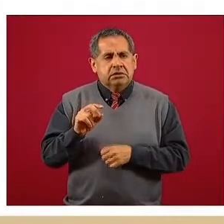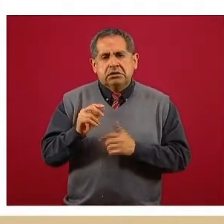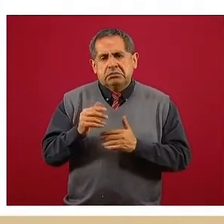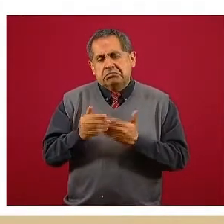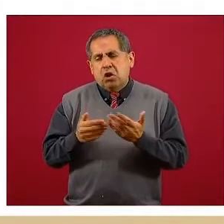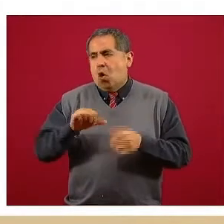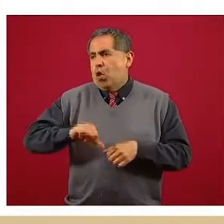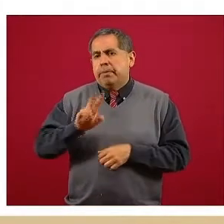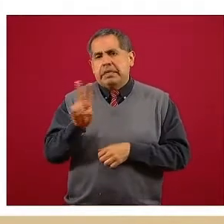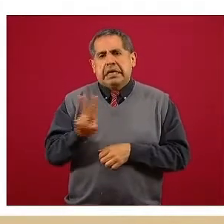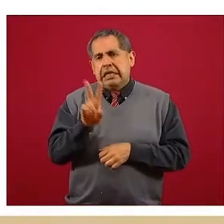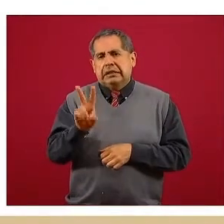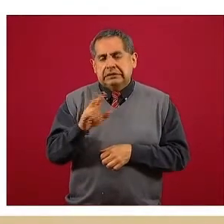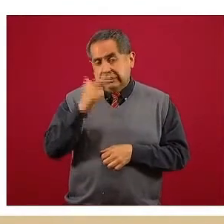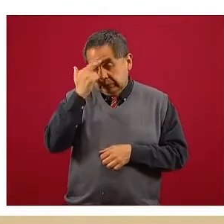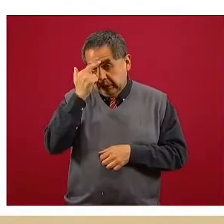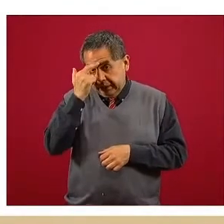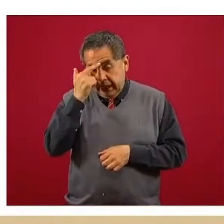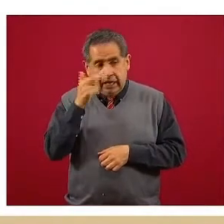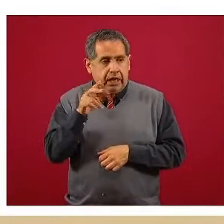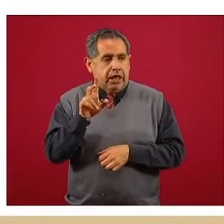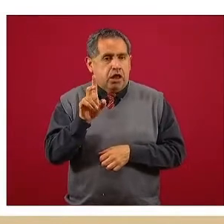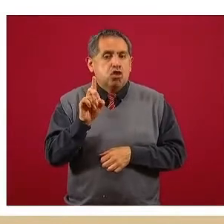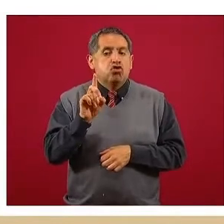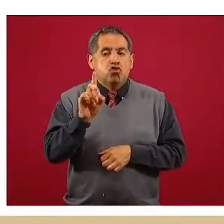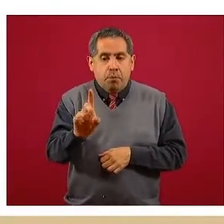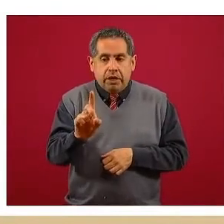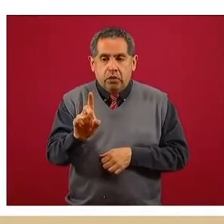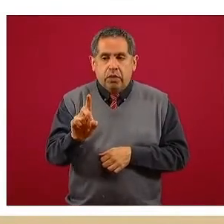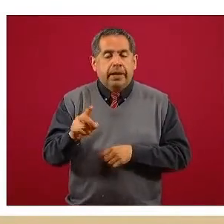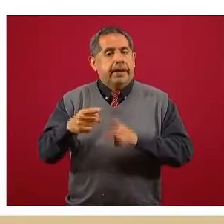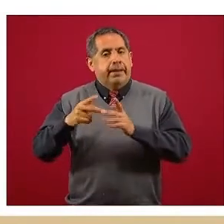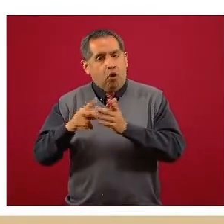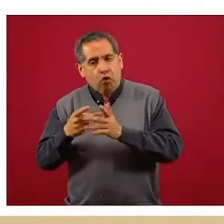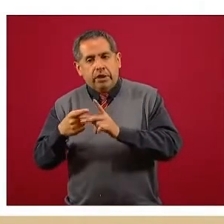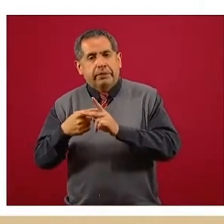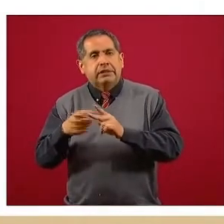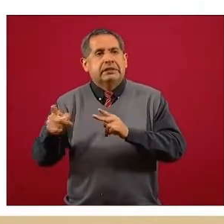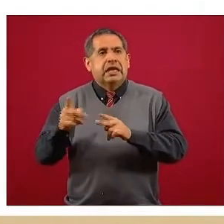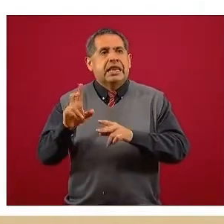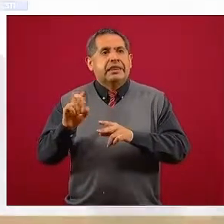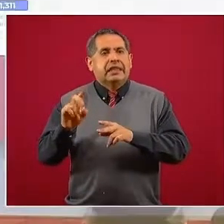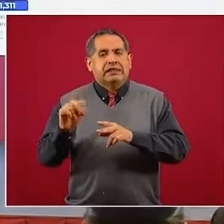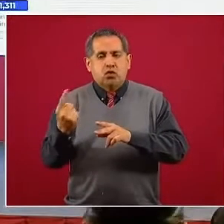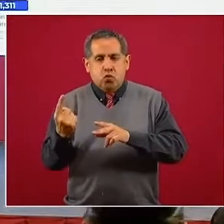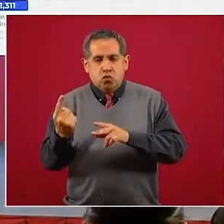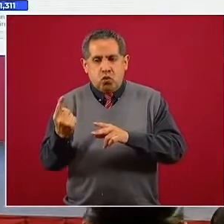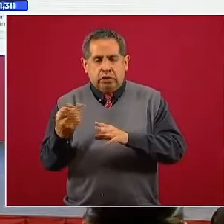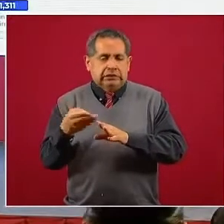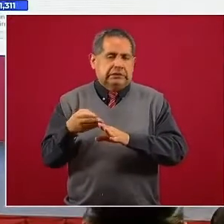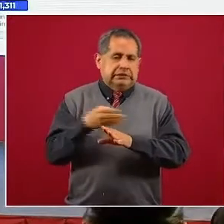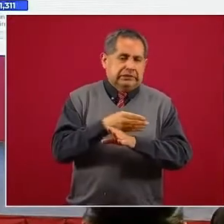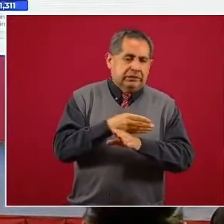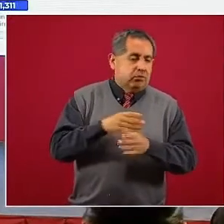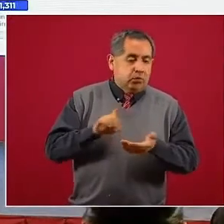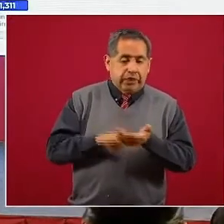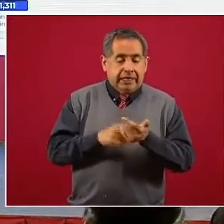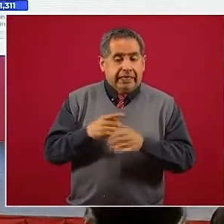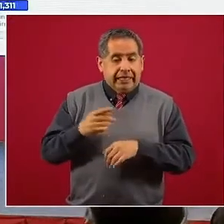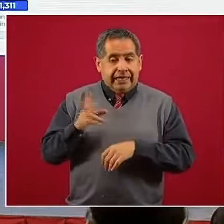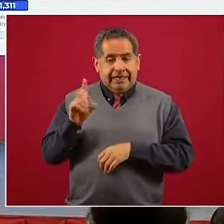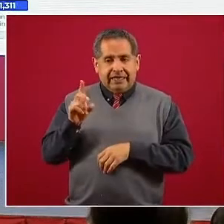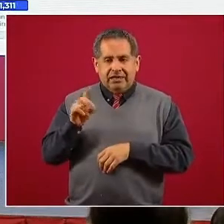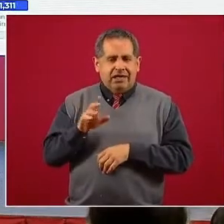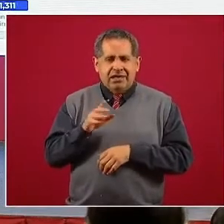es viernes, recuerden que el domingo vamos a empezar ya a graficar la semana 31, precisamente porque la 30 ya es